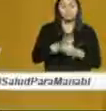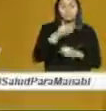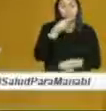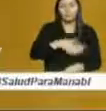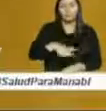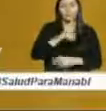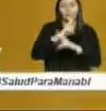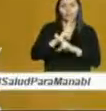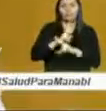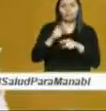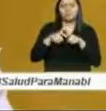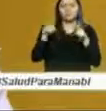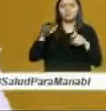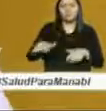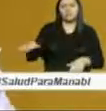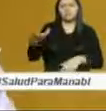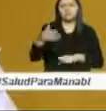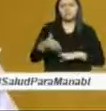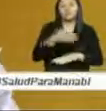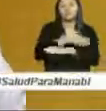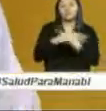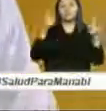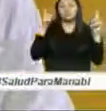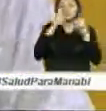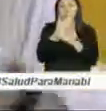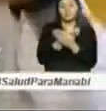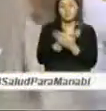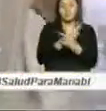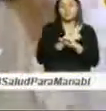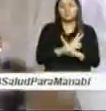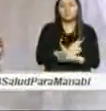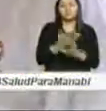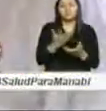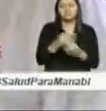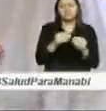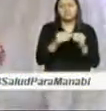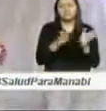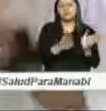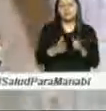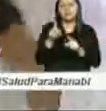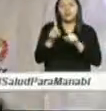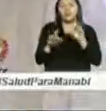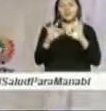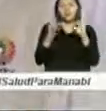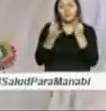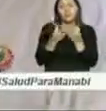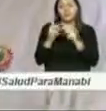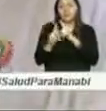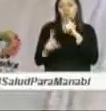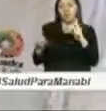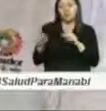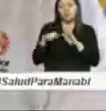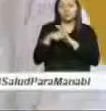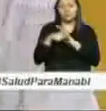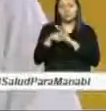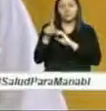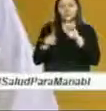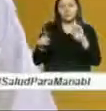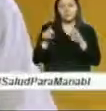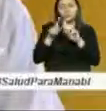las grandes mayorías. Antes en las dificultades económicas se protegían los intereses de unas cuantas familias, de unos cuantos banqueros, de unos